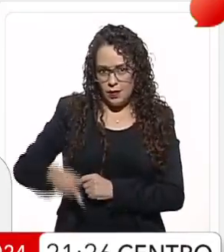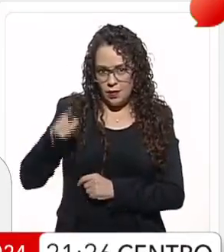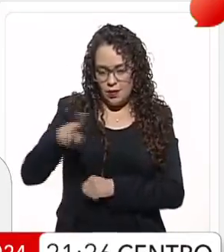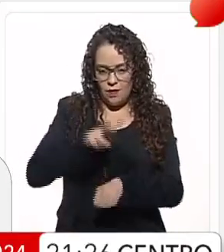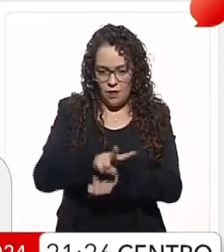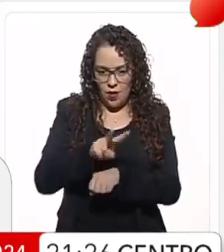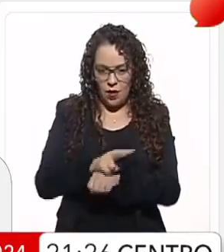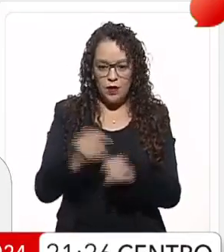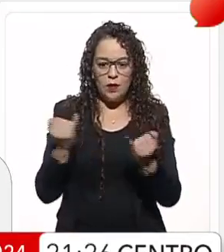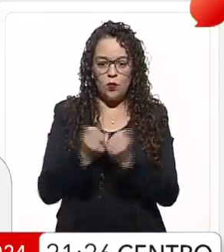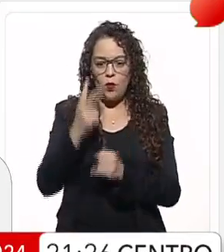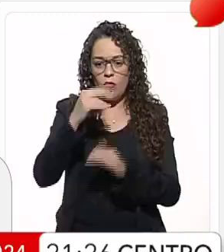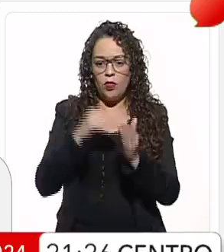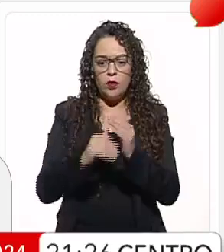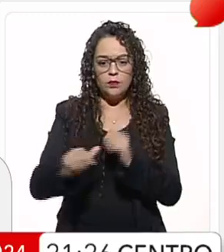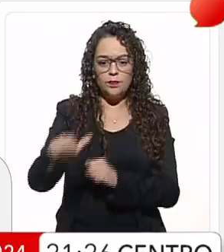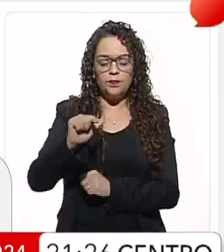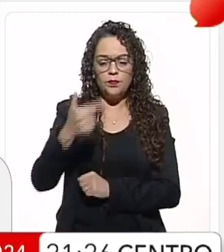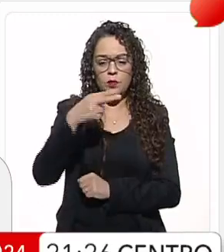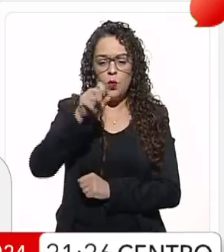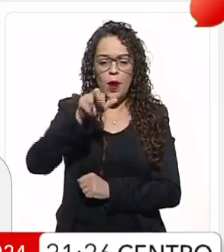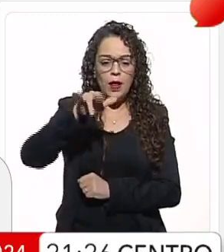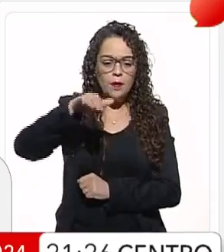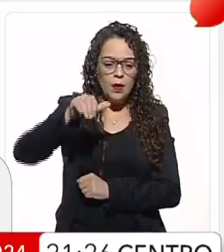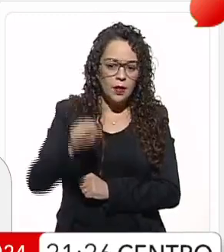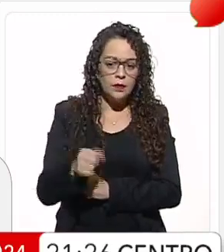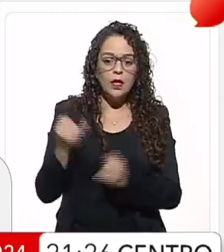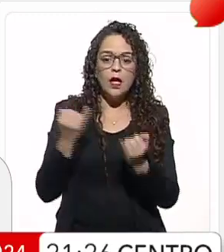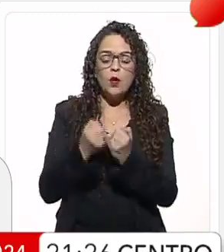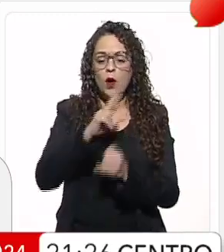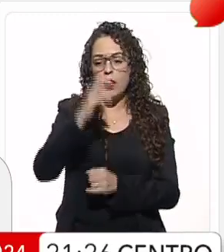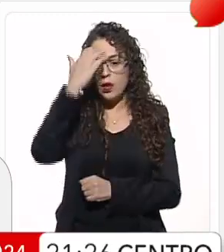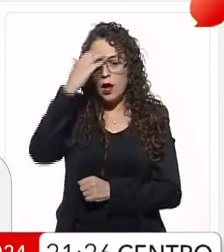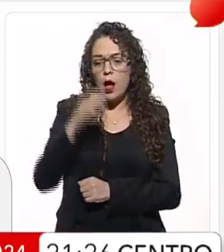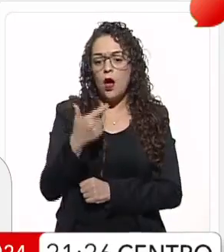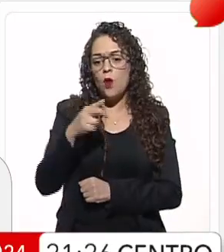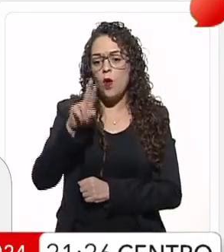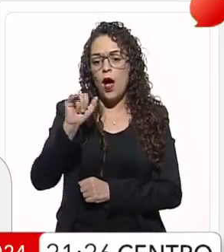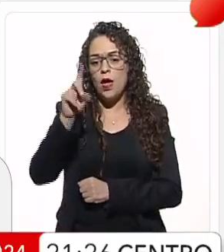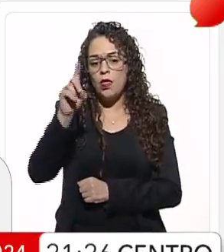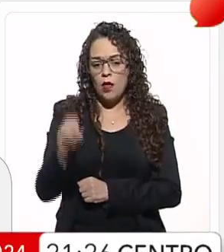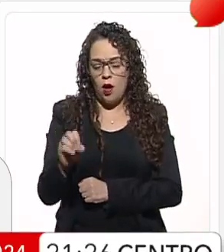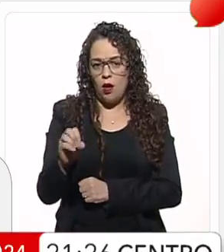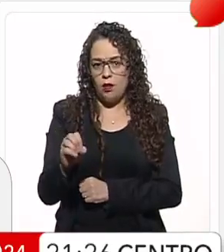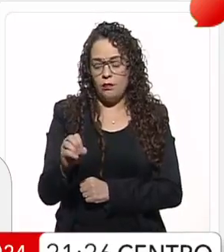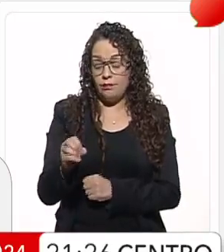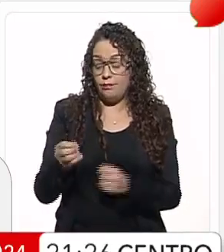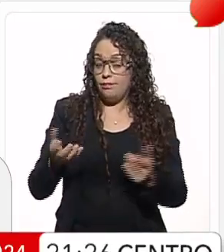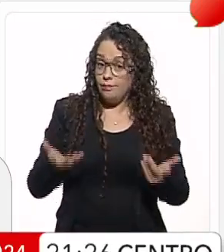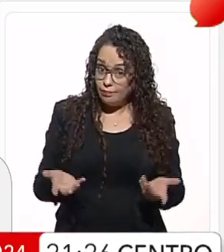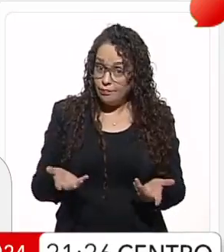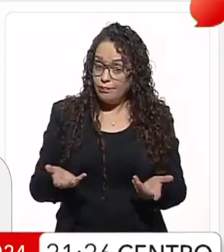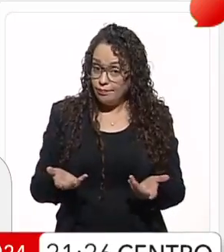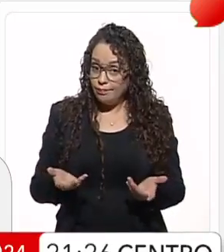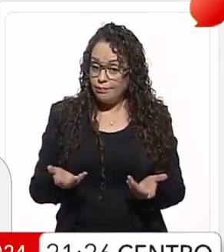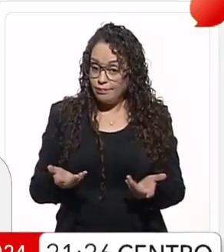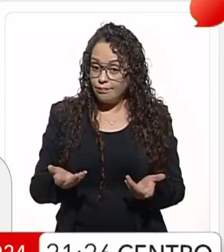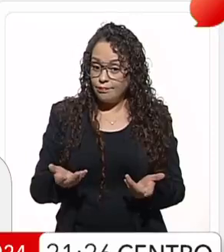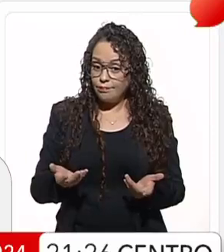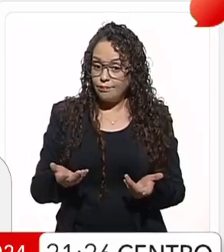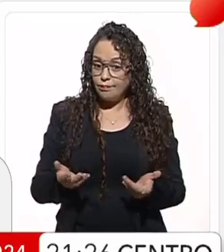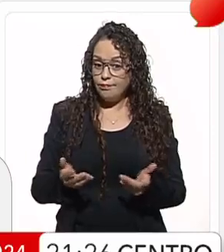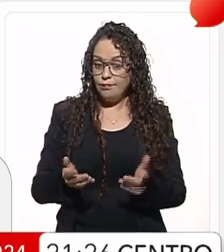2017, también en el reconocimiento de Guaidó, ese personaje de ficción, pero que tuvo reconocimiento por